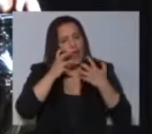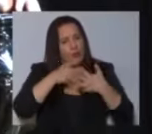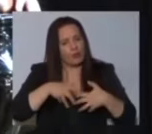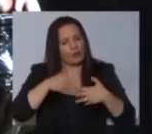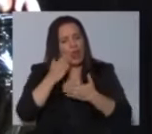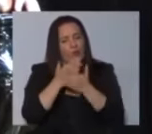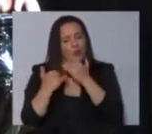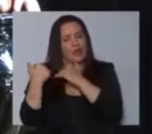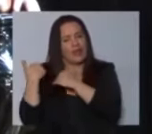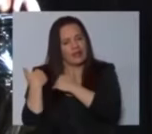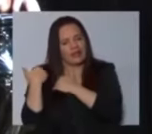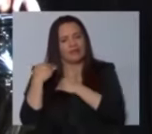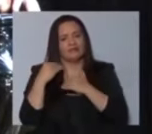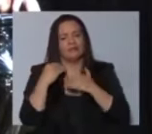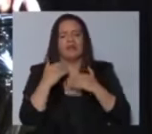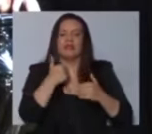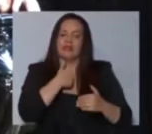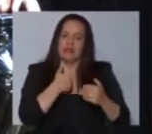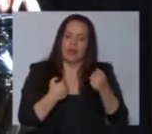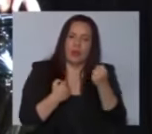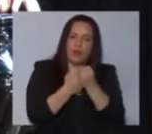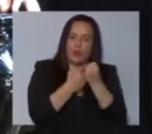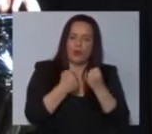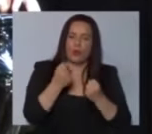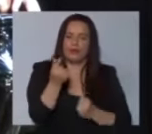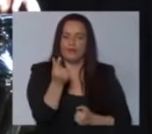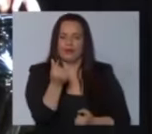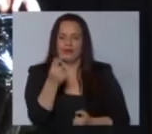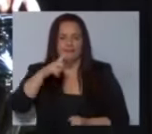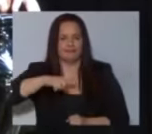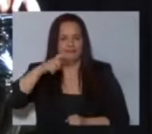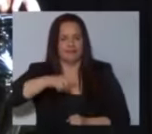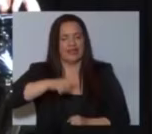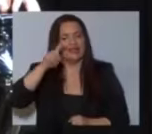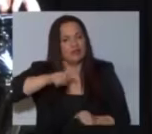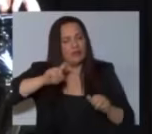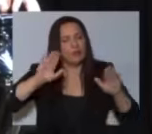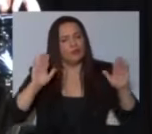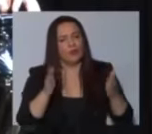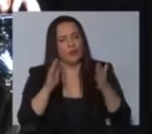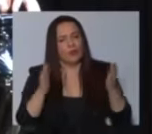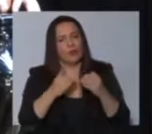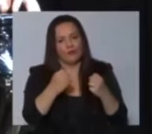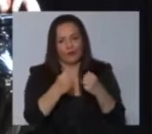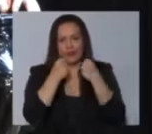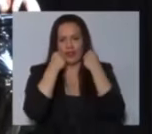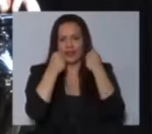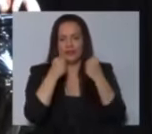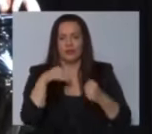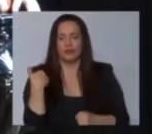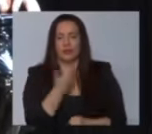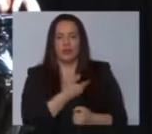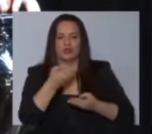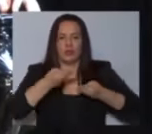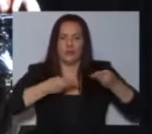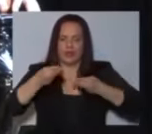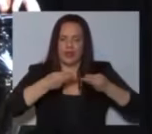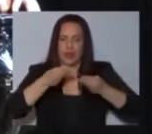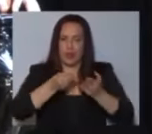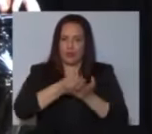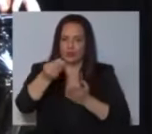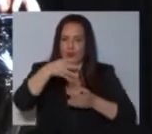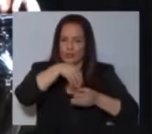tener el apoyo financiero requerido. Tenemos que promover el fortalecimiento de nuestro mercado de consumo